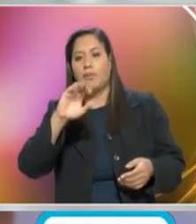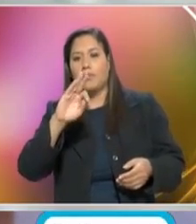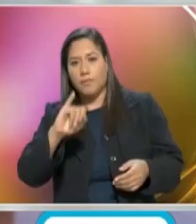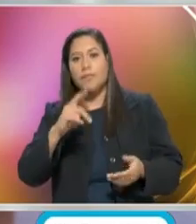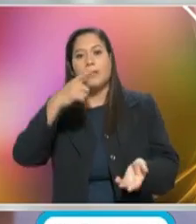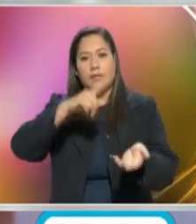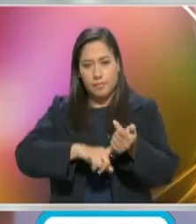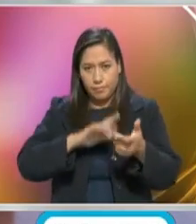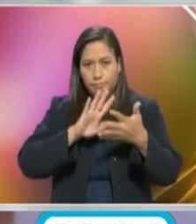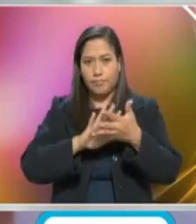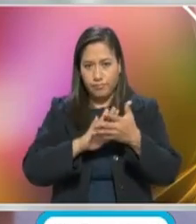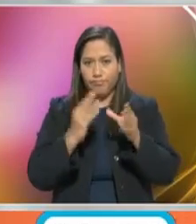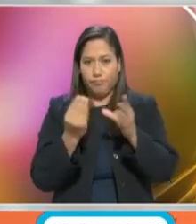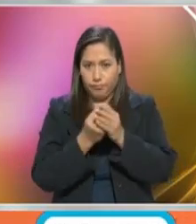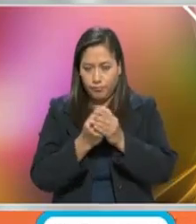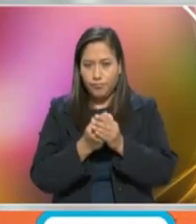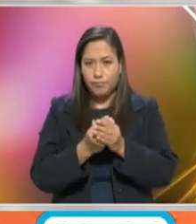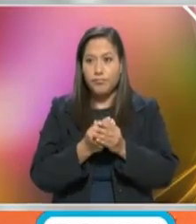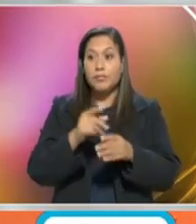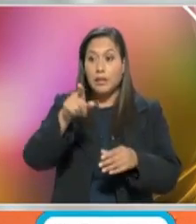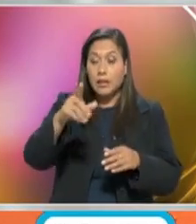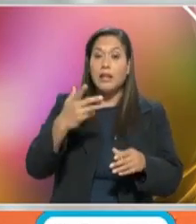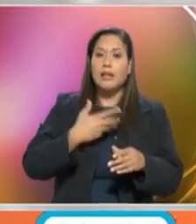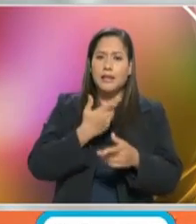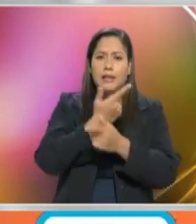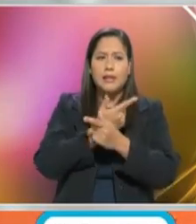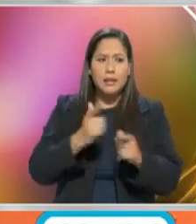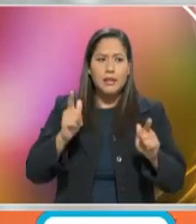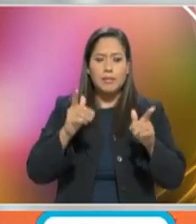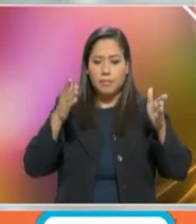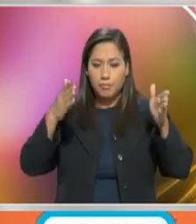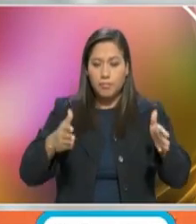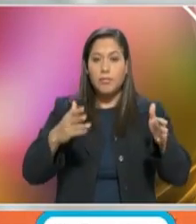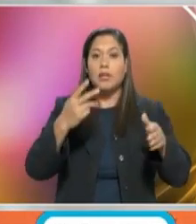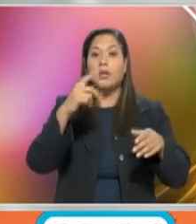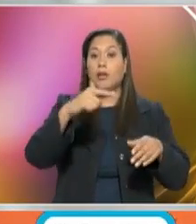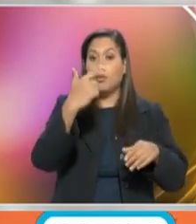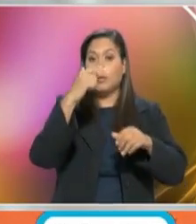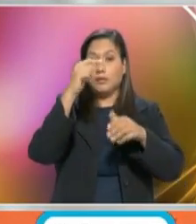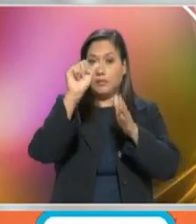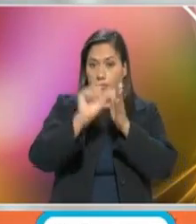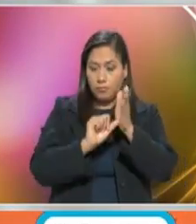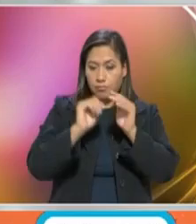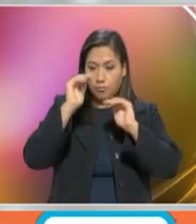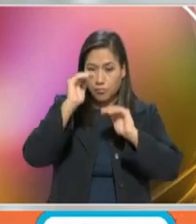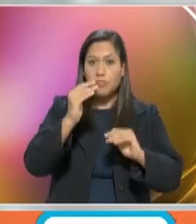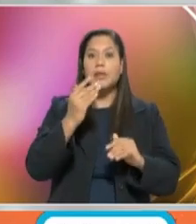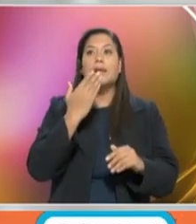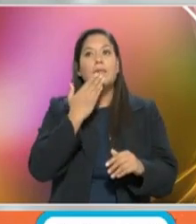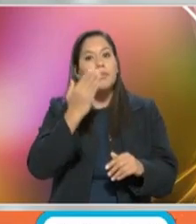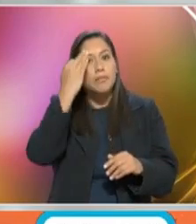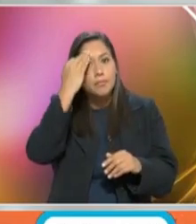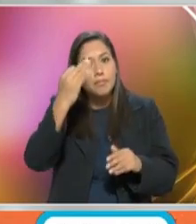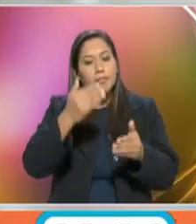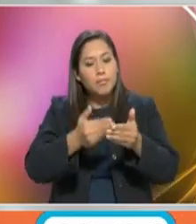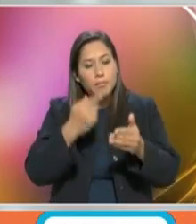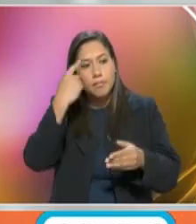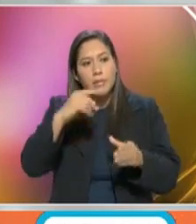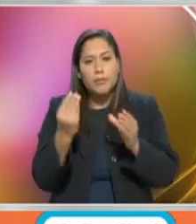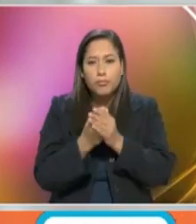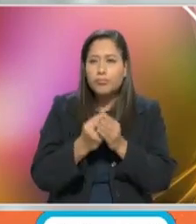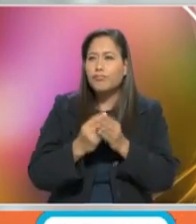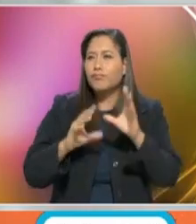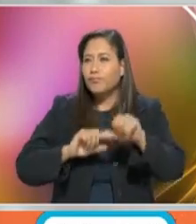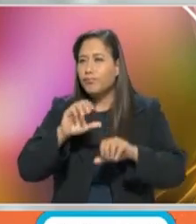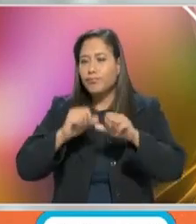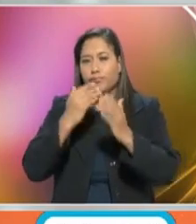penitenciario, que cuenten con su libertad en un plazo no mayor a 12 meses, que les da muy bien tiempo para llevar a